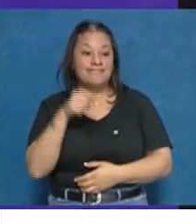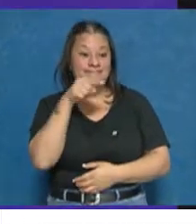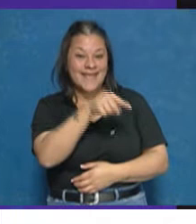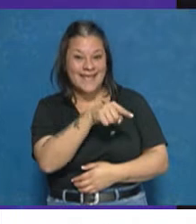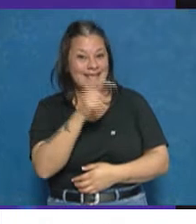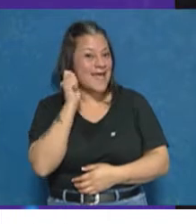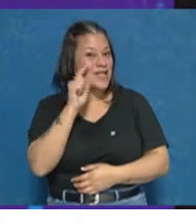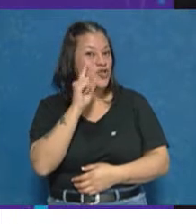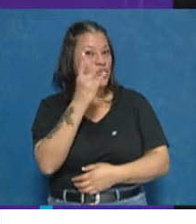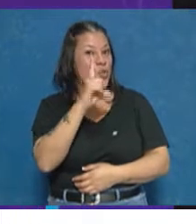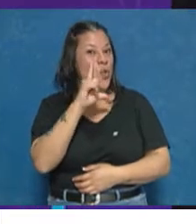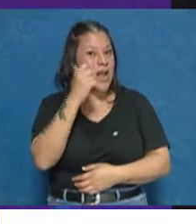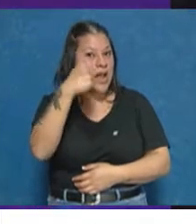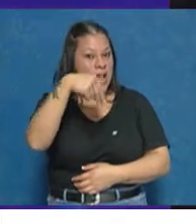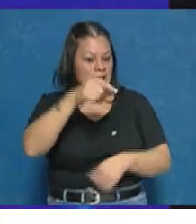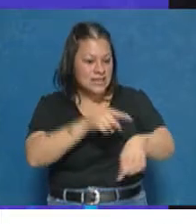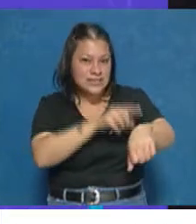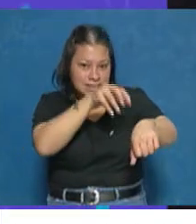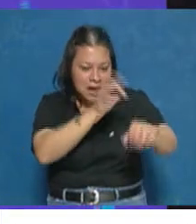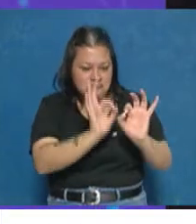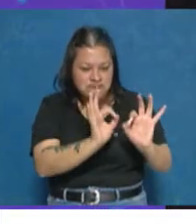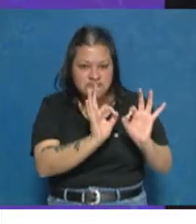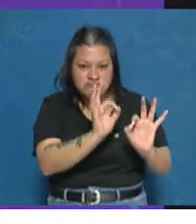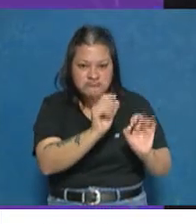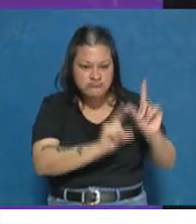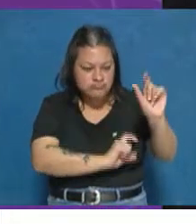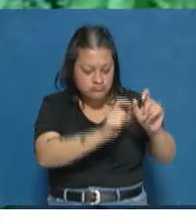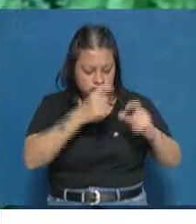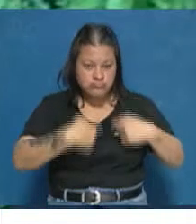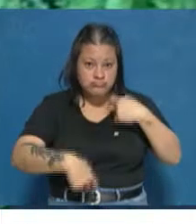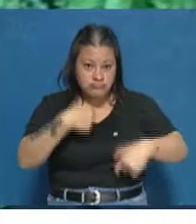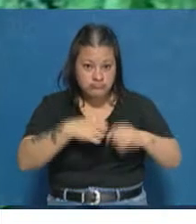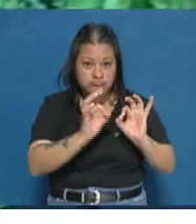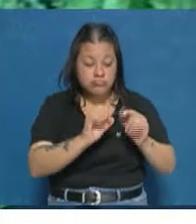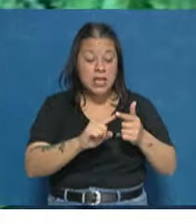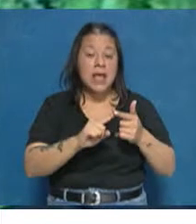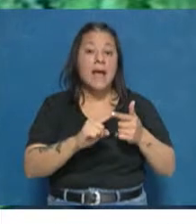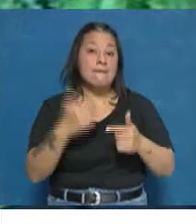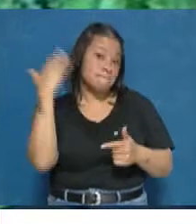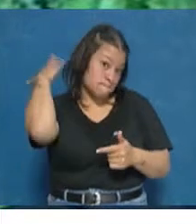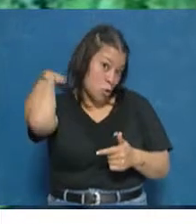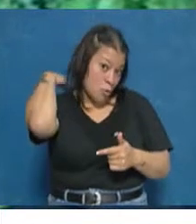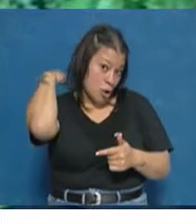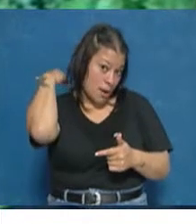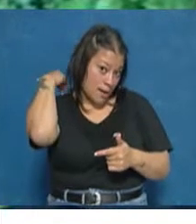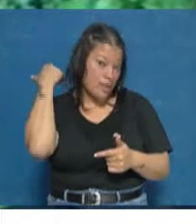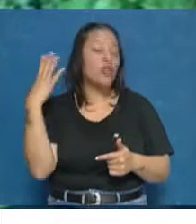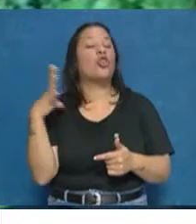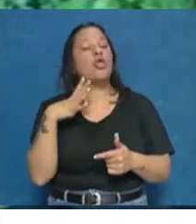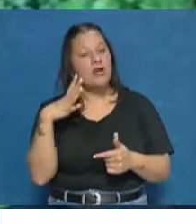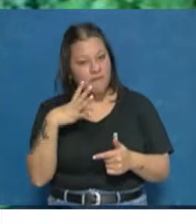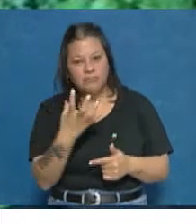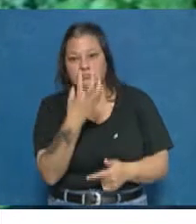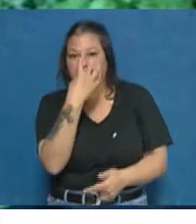Juliana está hemodinámicamente estable. Respecto del estado de sus pulmones, aclararon que continúa recibiendo